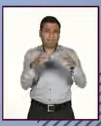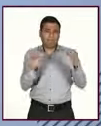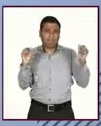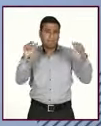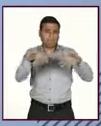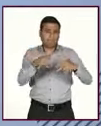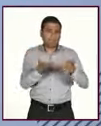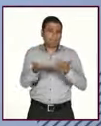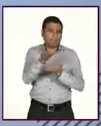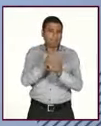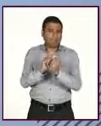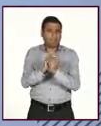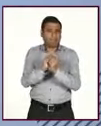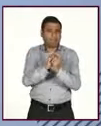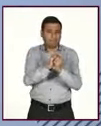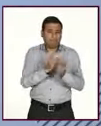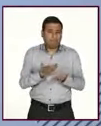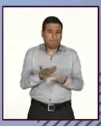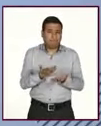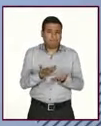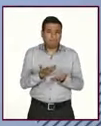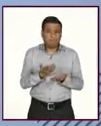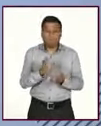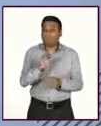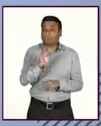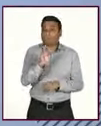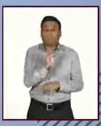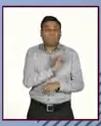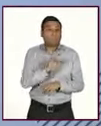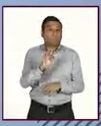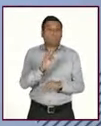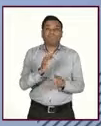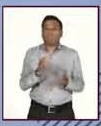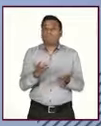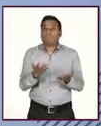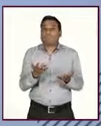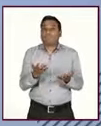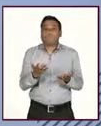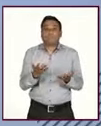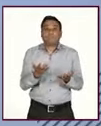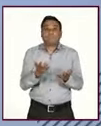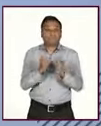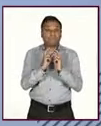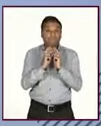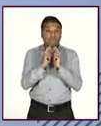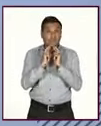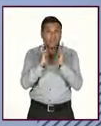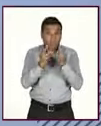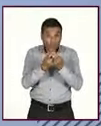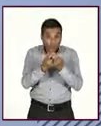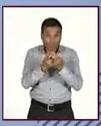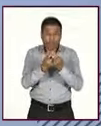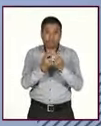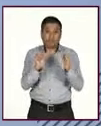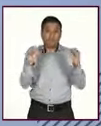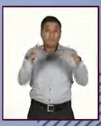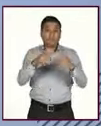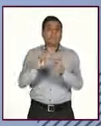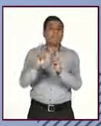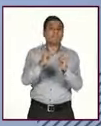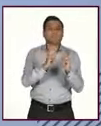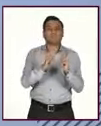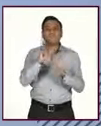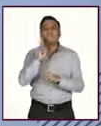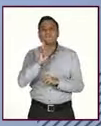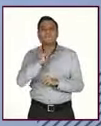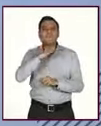haya esta convivencia y que haya, o sea, puede ser una reunión de vecinos barrial para ver qué vamos a hacer